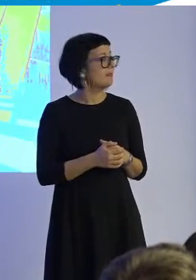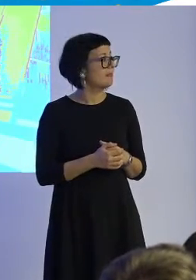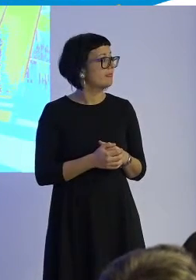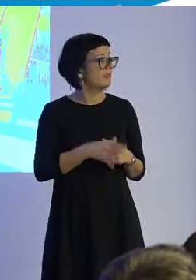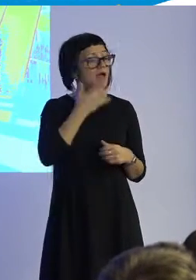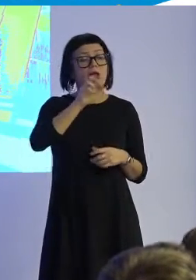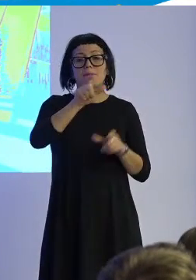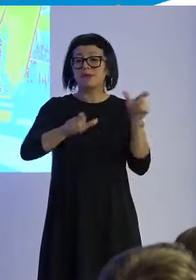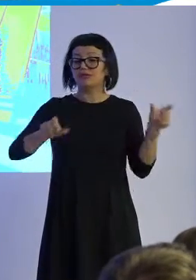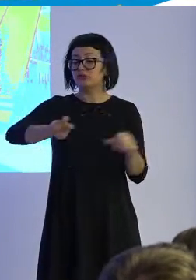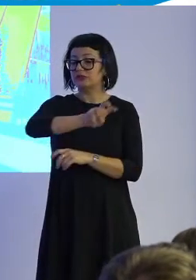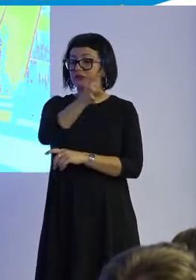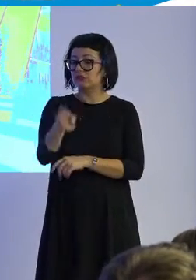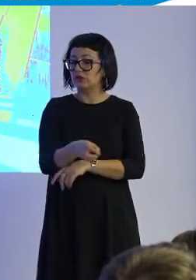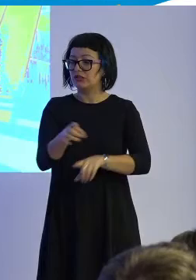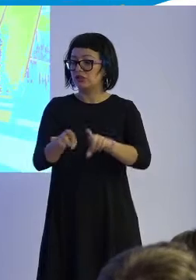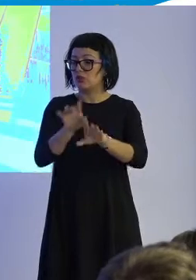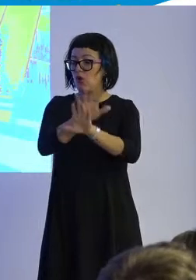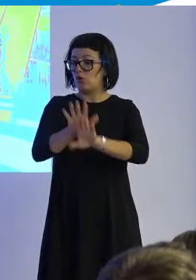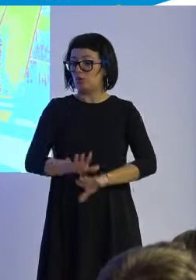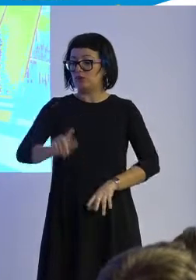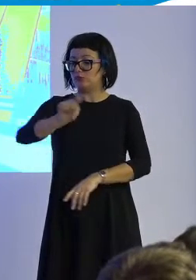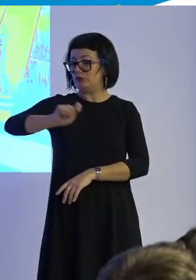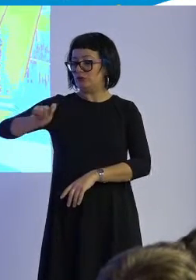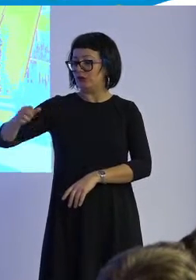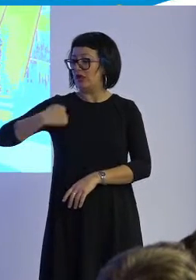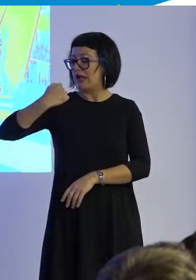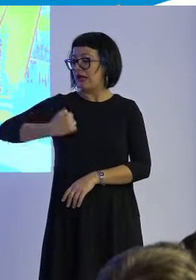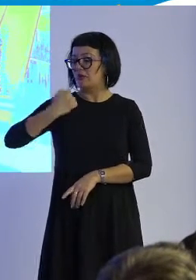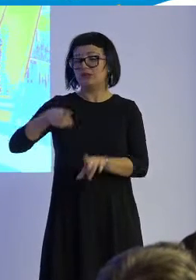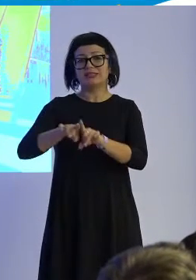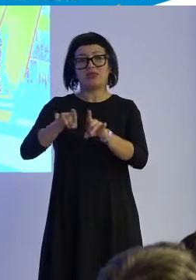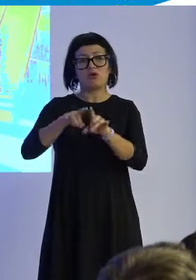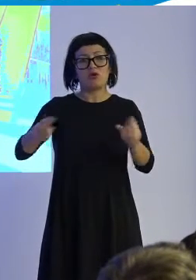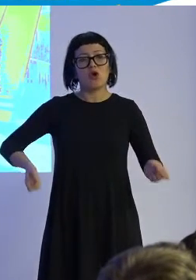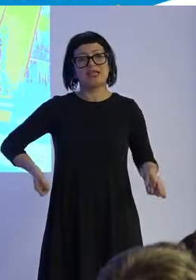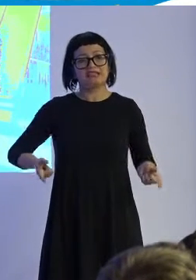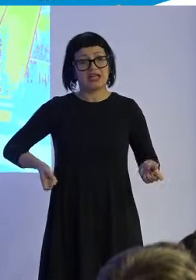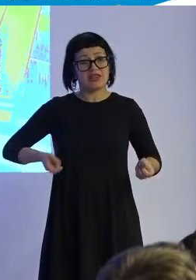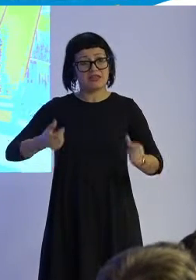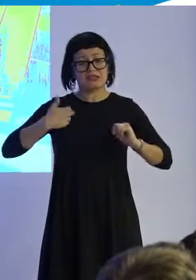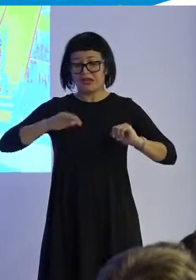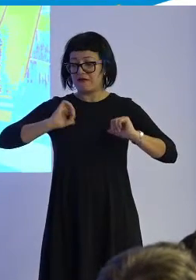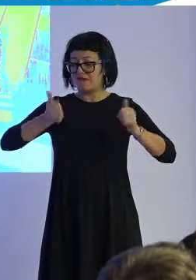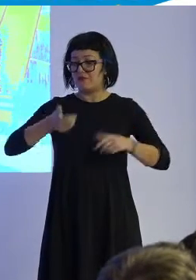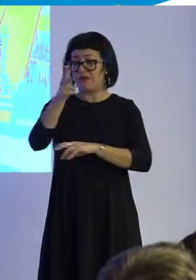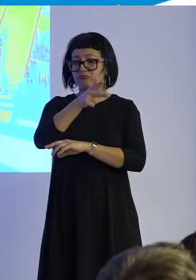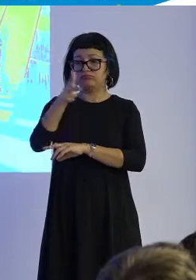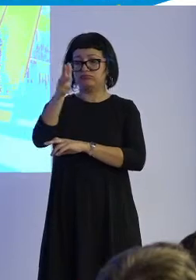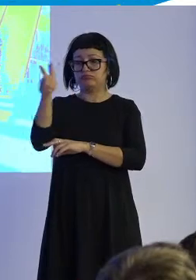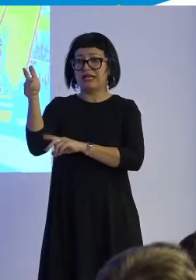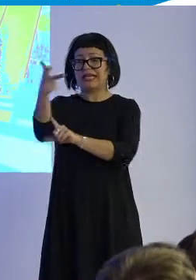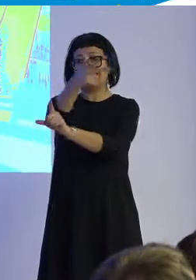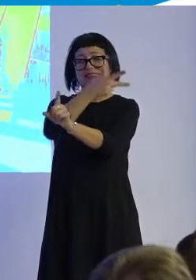Hay otras personas que durante estos últimos meses han estado haciendo el Camino de Santiago en silla de ruedas. También lo han empezado a grabar en 360. ¿Cuál es la experiencia de una